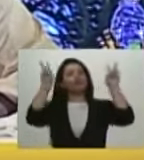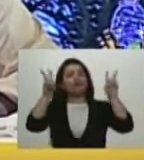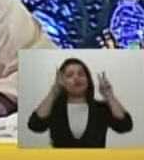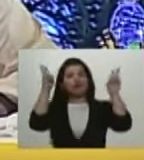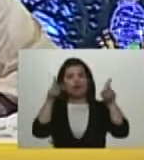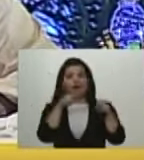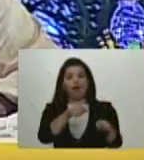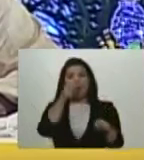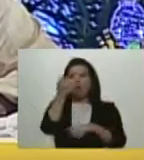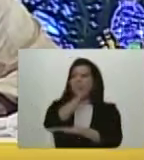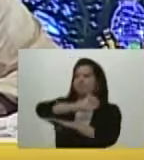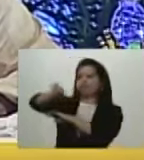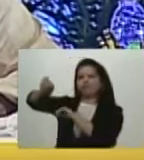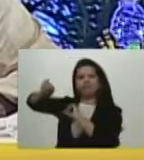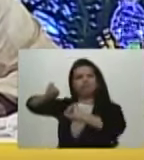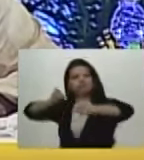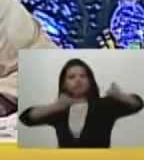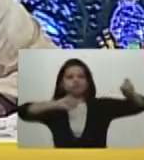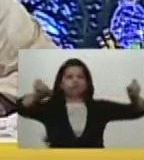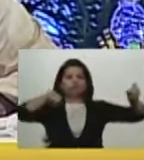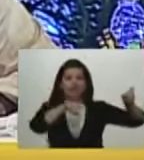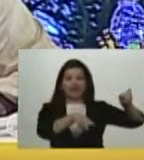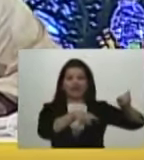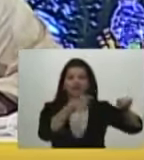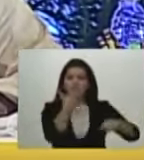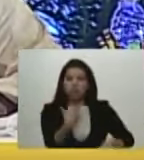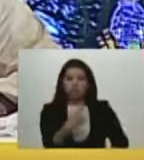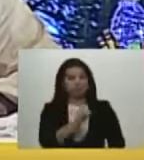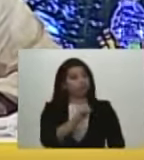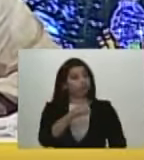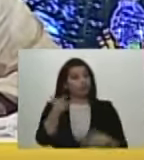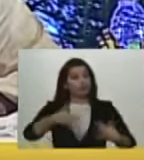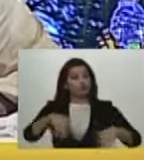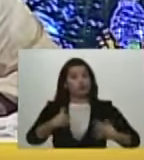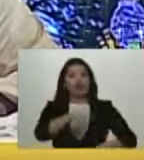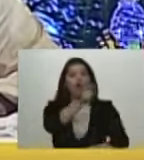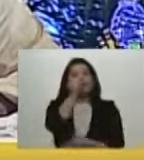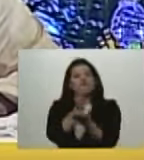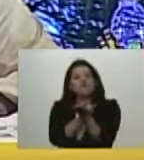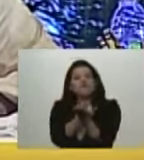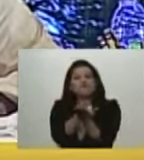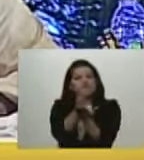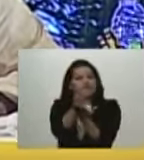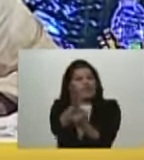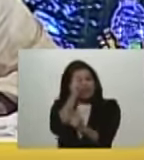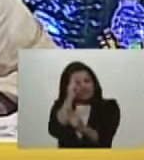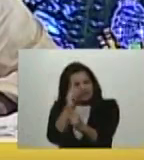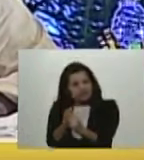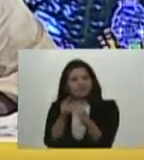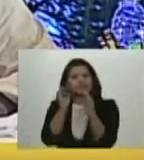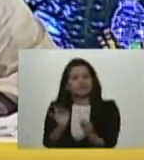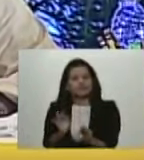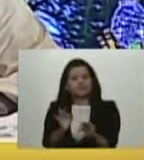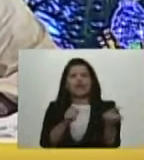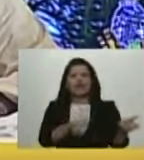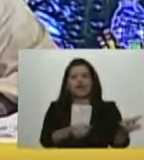antiimperialista de entonces, no es cualquier cosa hablar de lealtad, de hombres que supieron sobreponerse a las